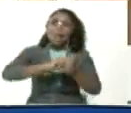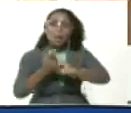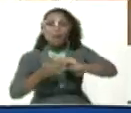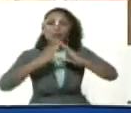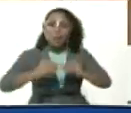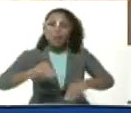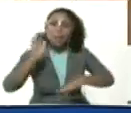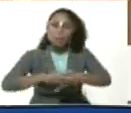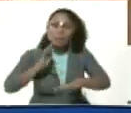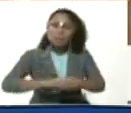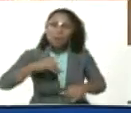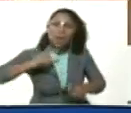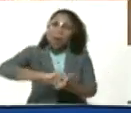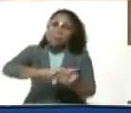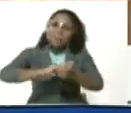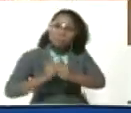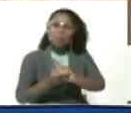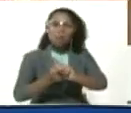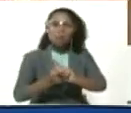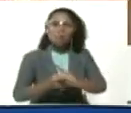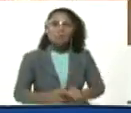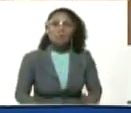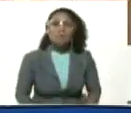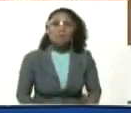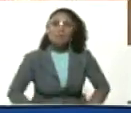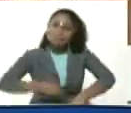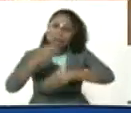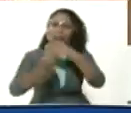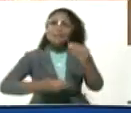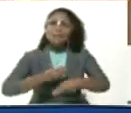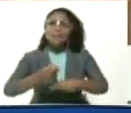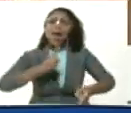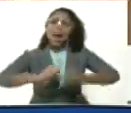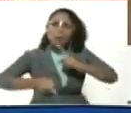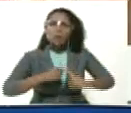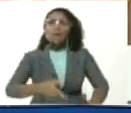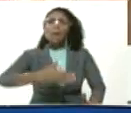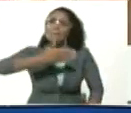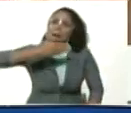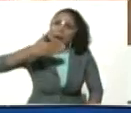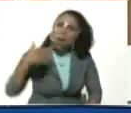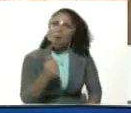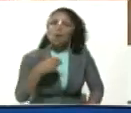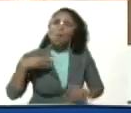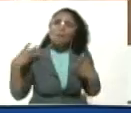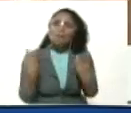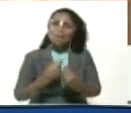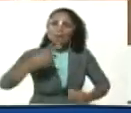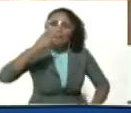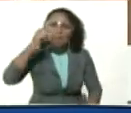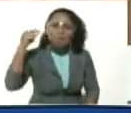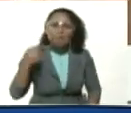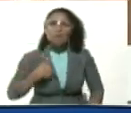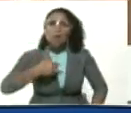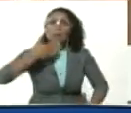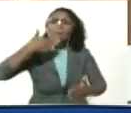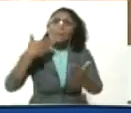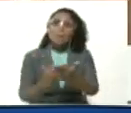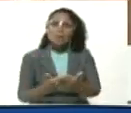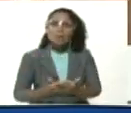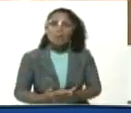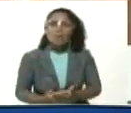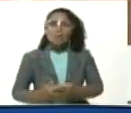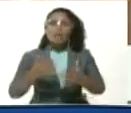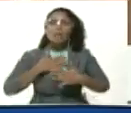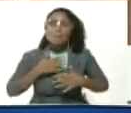lo que tenga que ser cambiada y hacer las cosas mejor. Compañeros y compañeras, se los pido